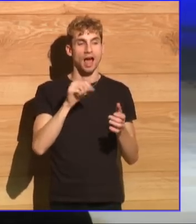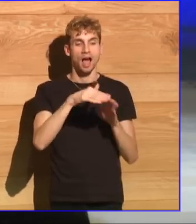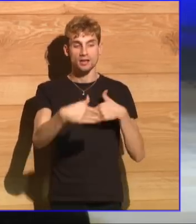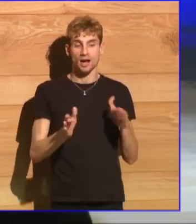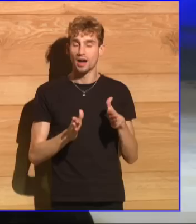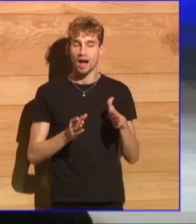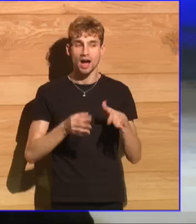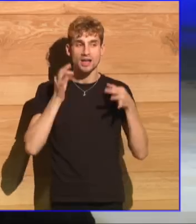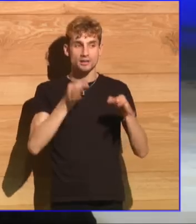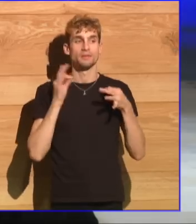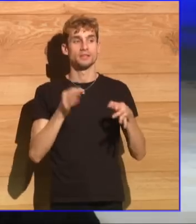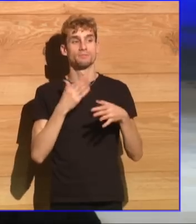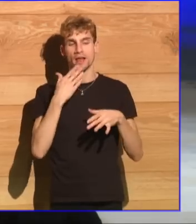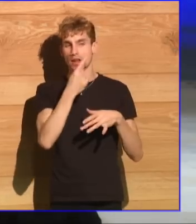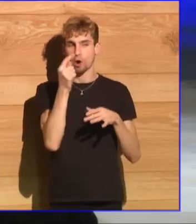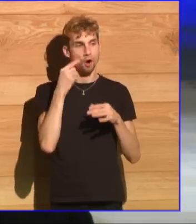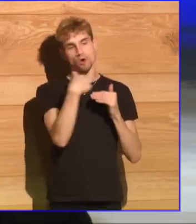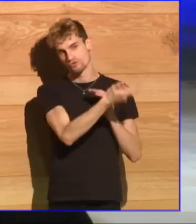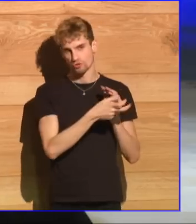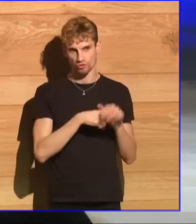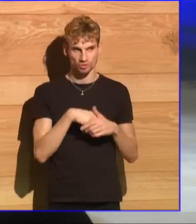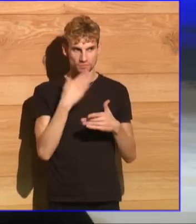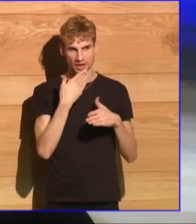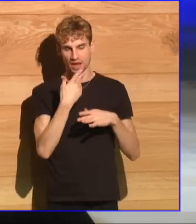eso es. Javier Cansado, ahora me haces